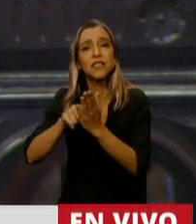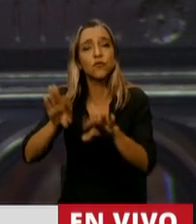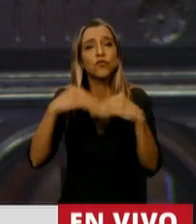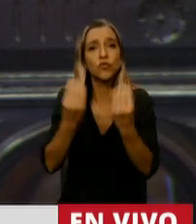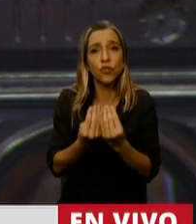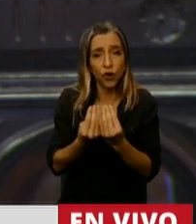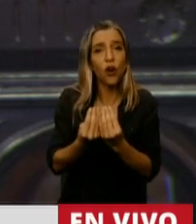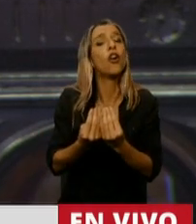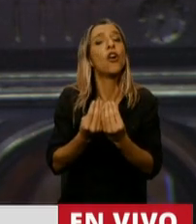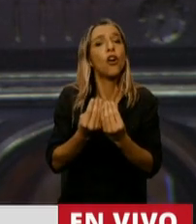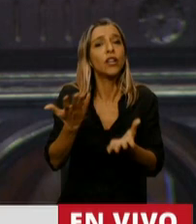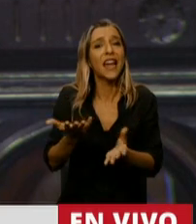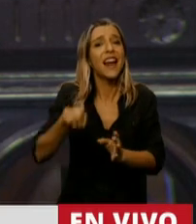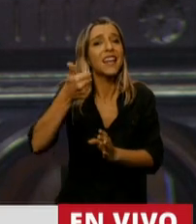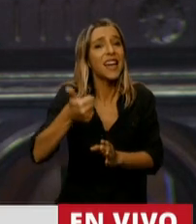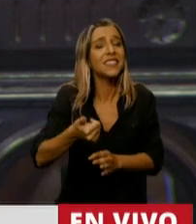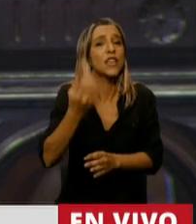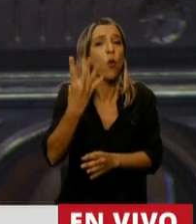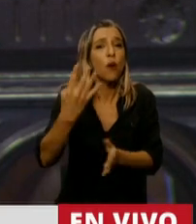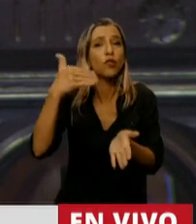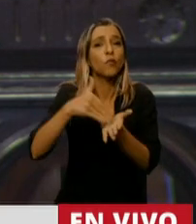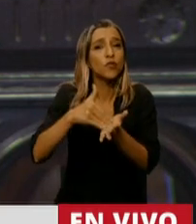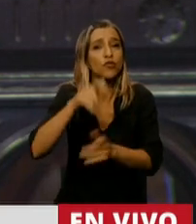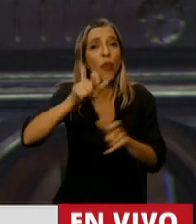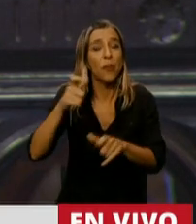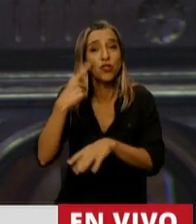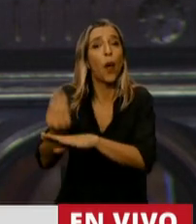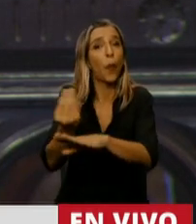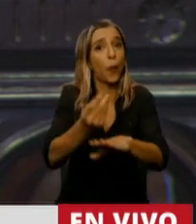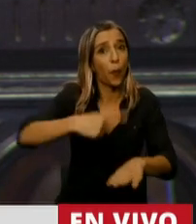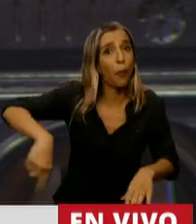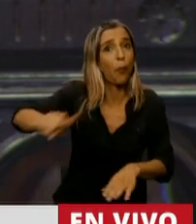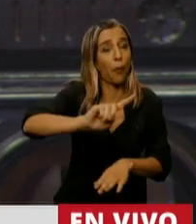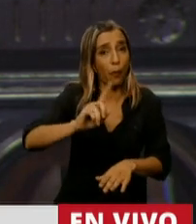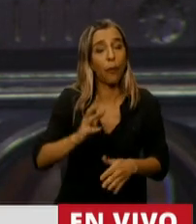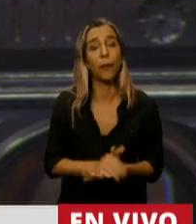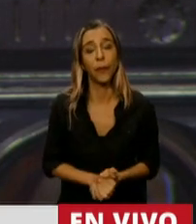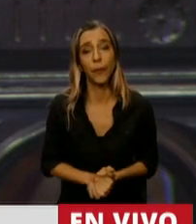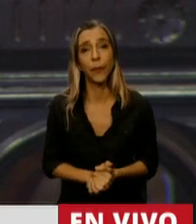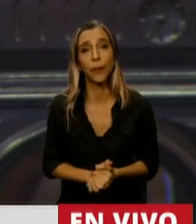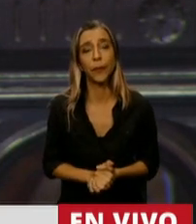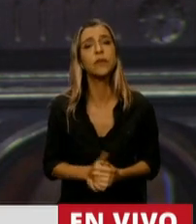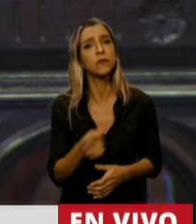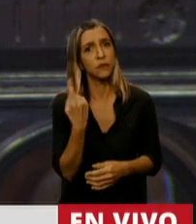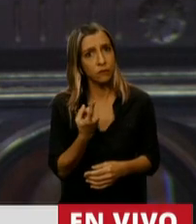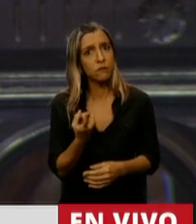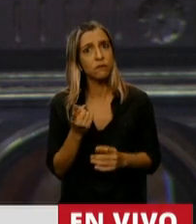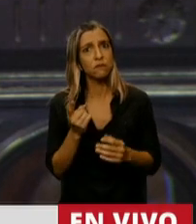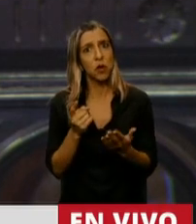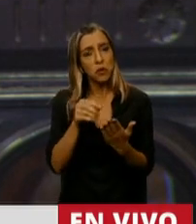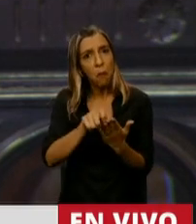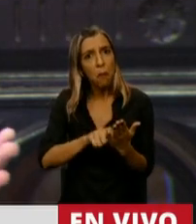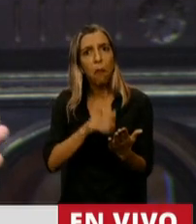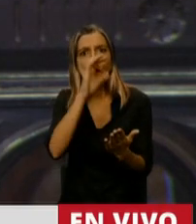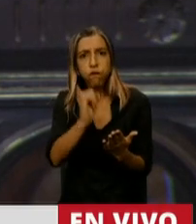barrios populares. Casi 4 millones de personas viven en los barrios populares en Argentina. Inclusive conseguimos datos también, que